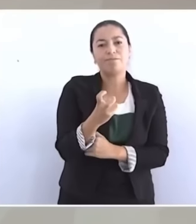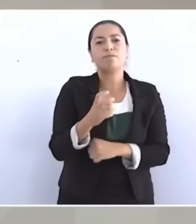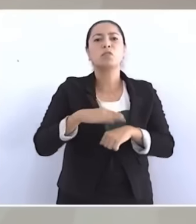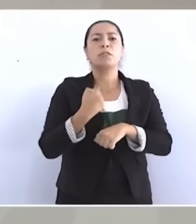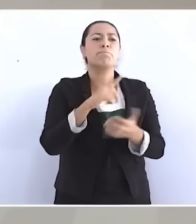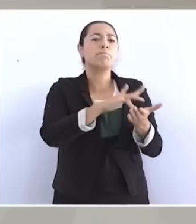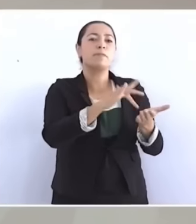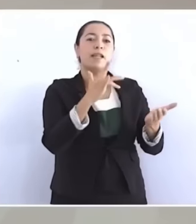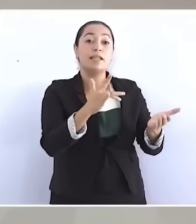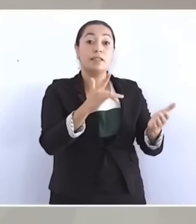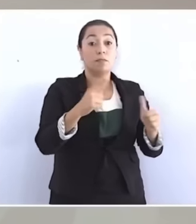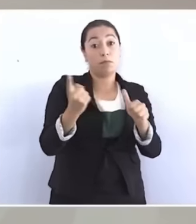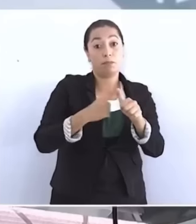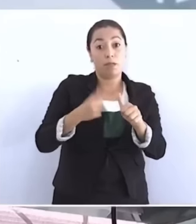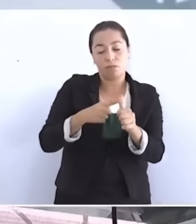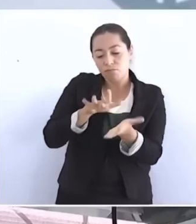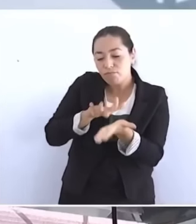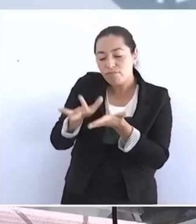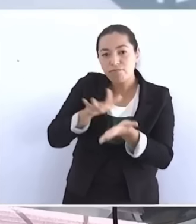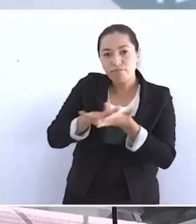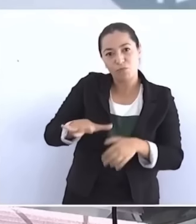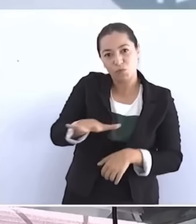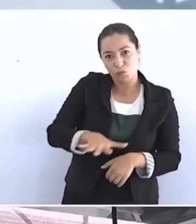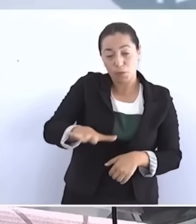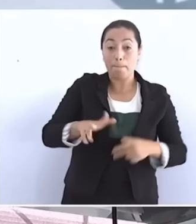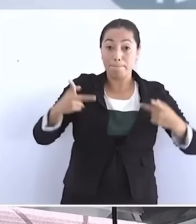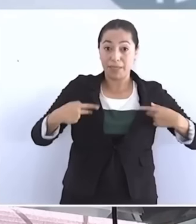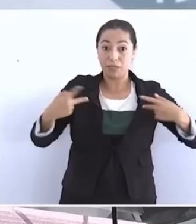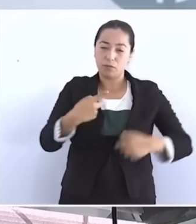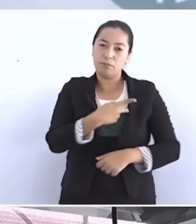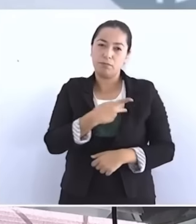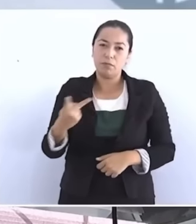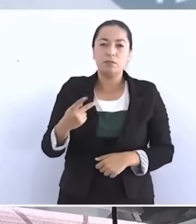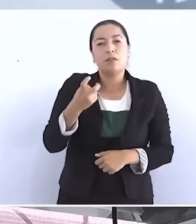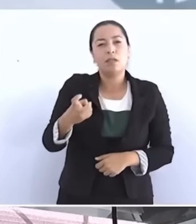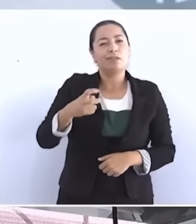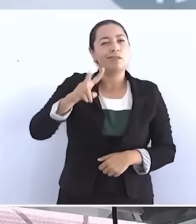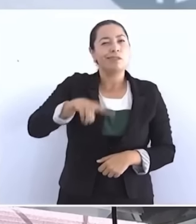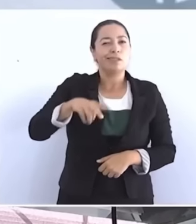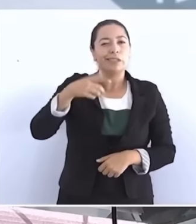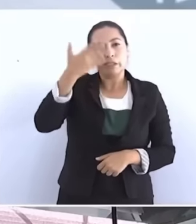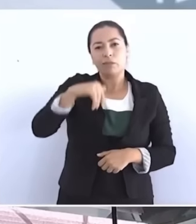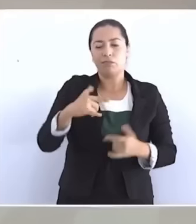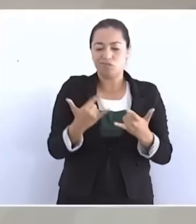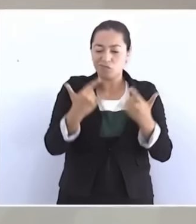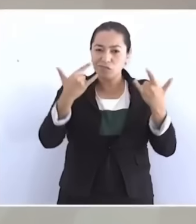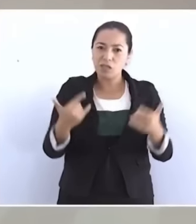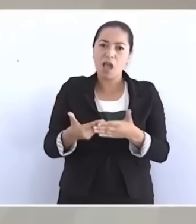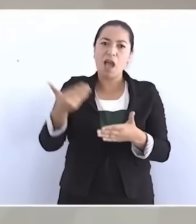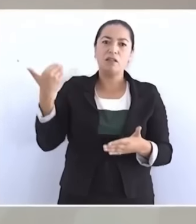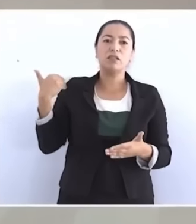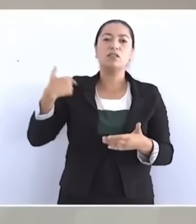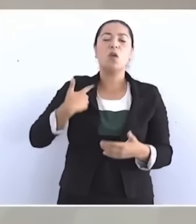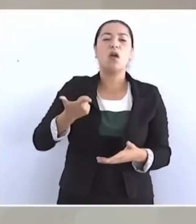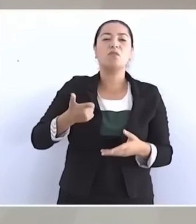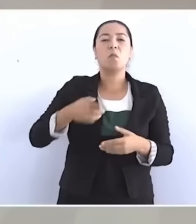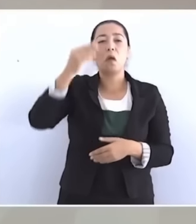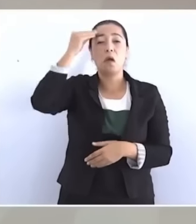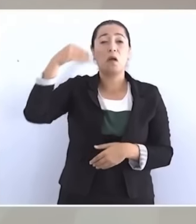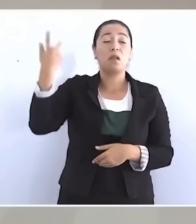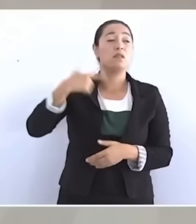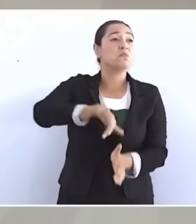los de abajo, a los que históricamente habían sido olvidados. Y así México crece